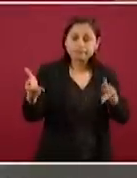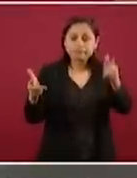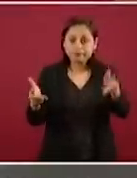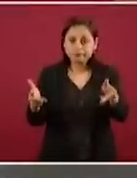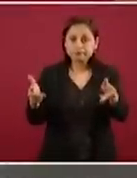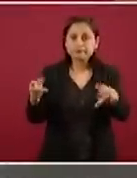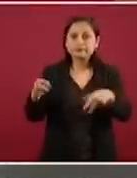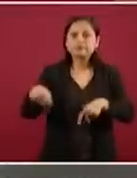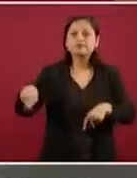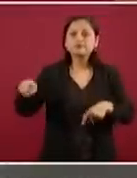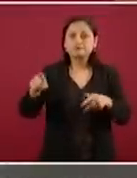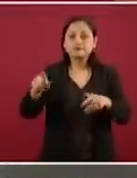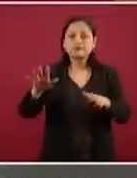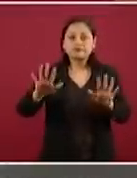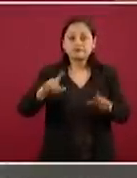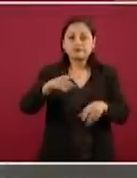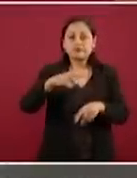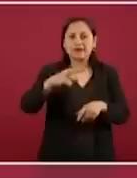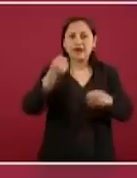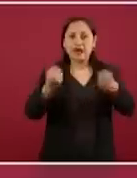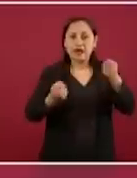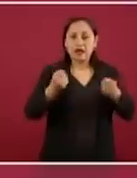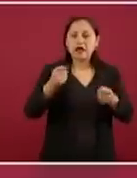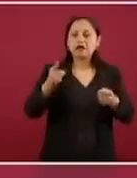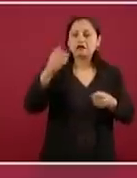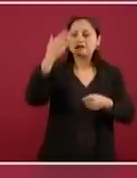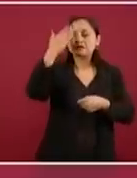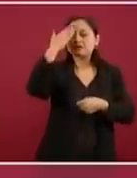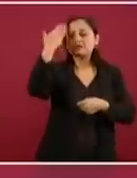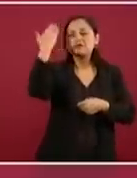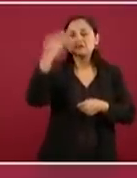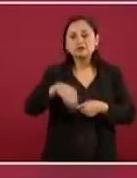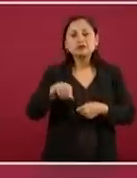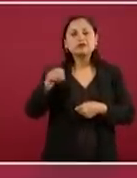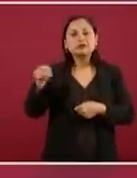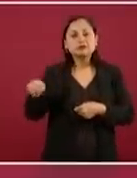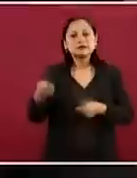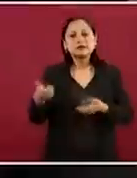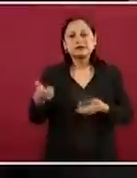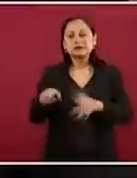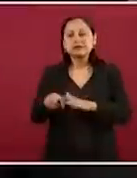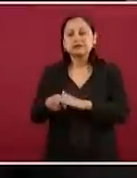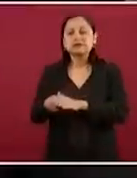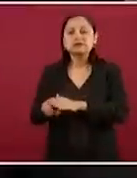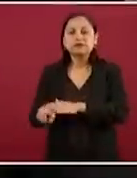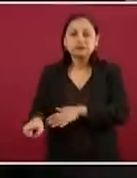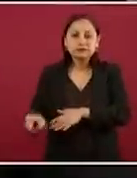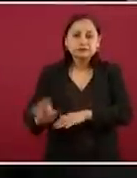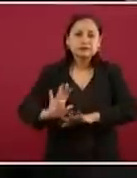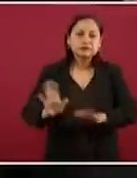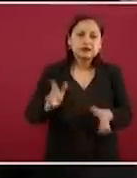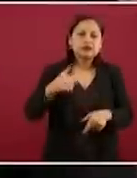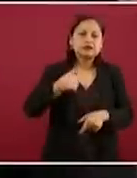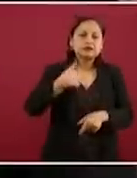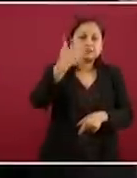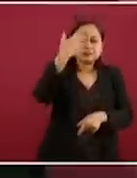más vistos y conocidos, y ahí tenían que pasar a entregar el moche, la extorsión.